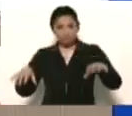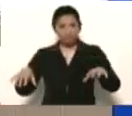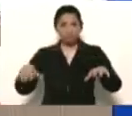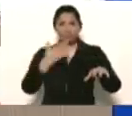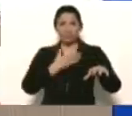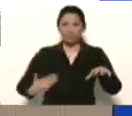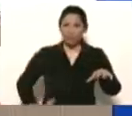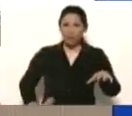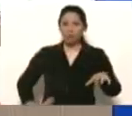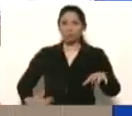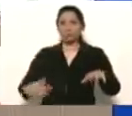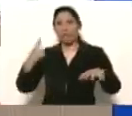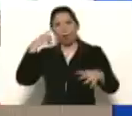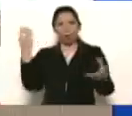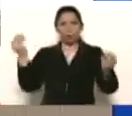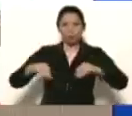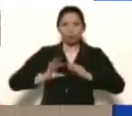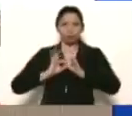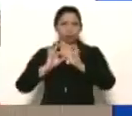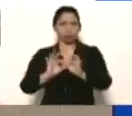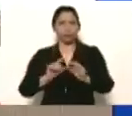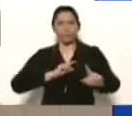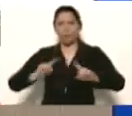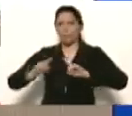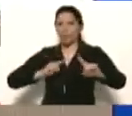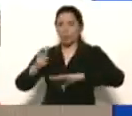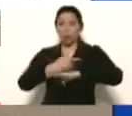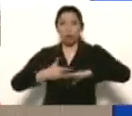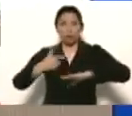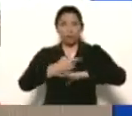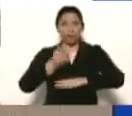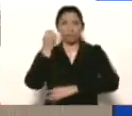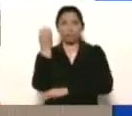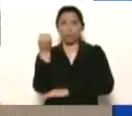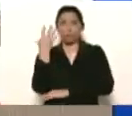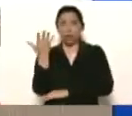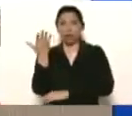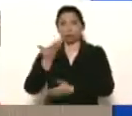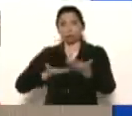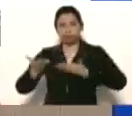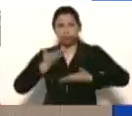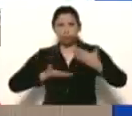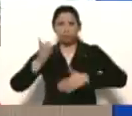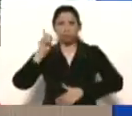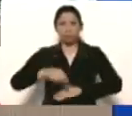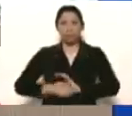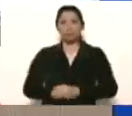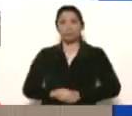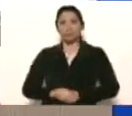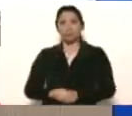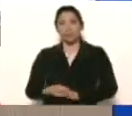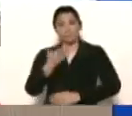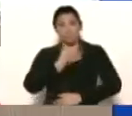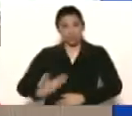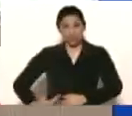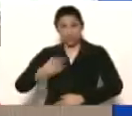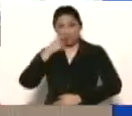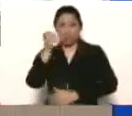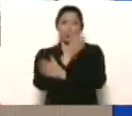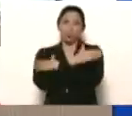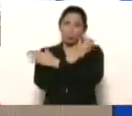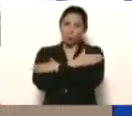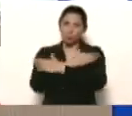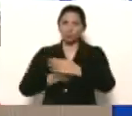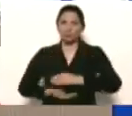consolidar aún más la acción de sus gobiernos en los foros multilaterales y para finalizar el presidente maduro felicitó